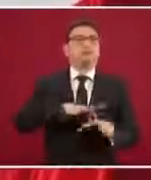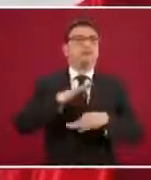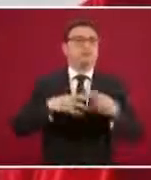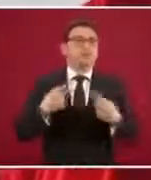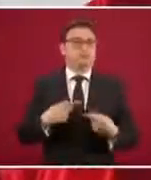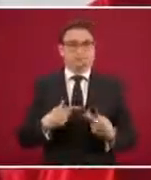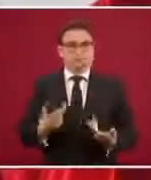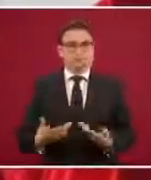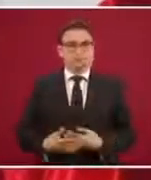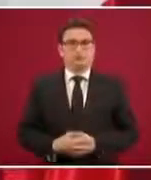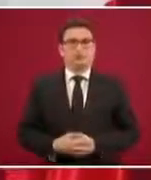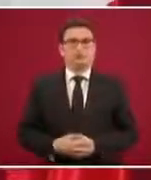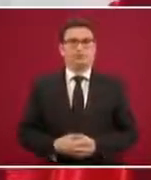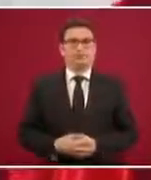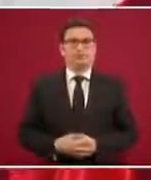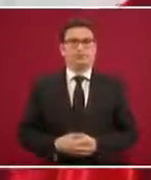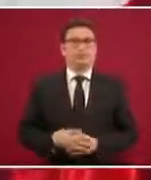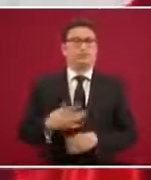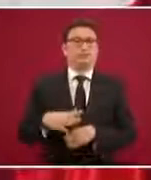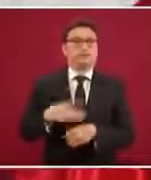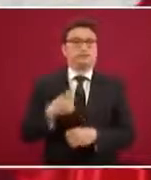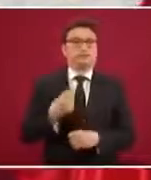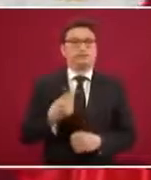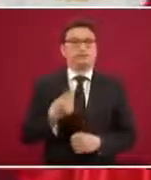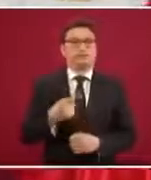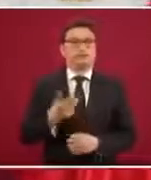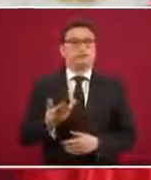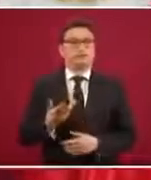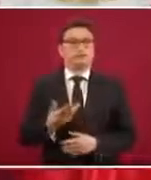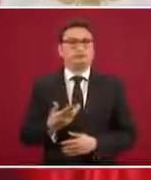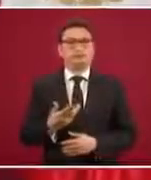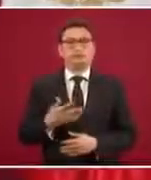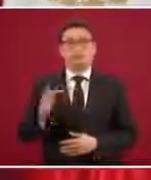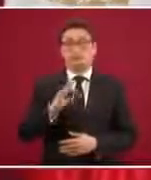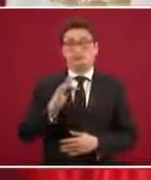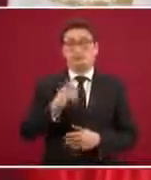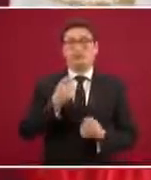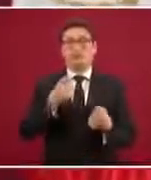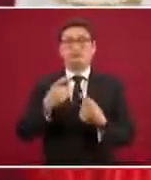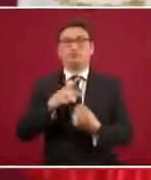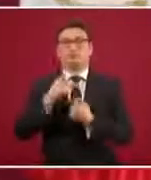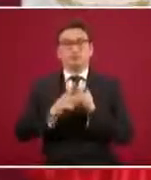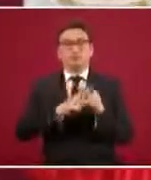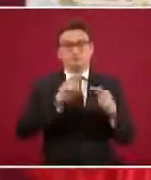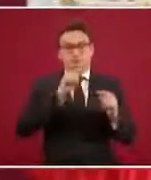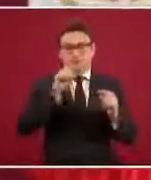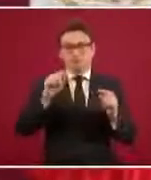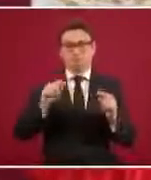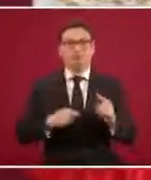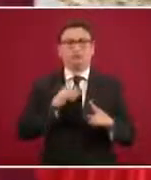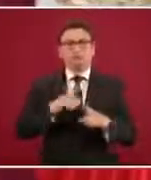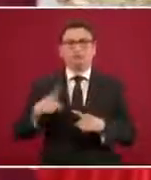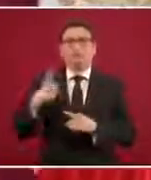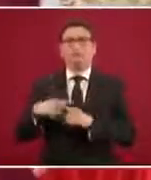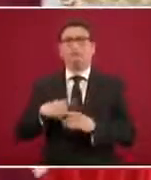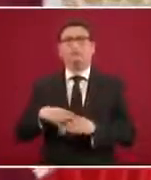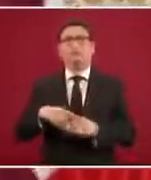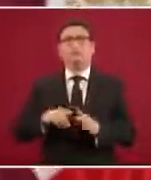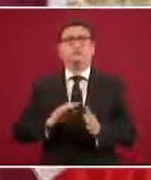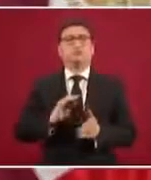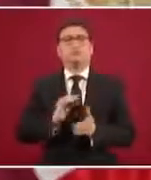No es posible que descalifiquen a países que están